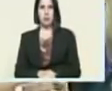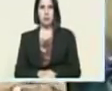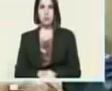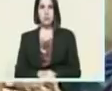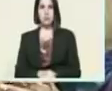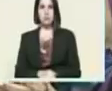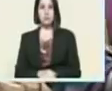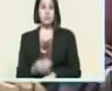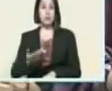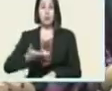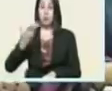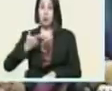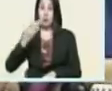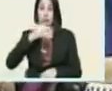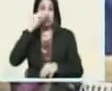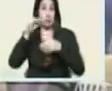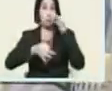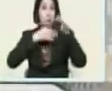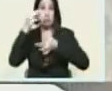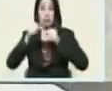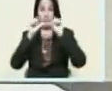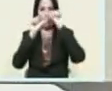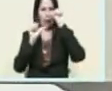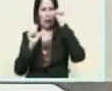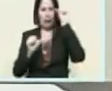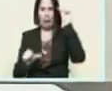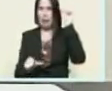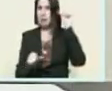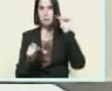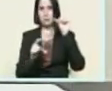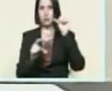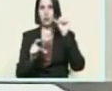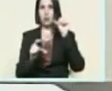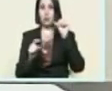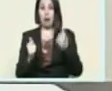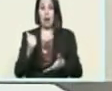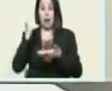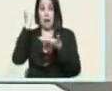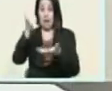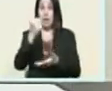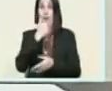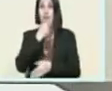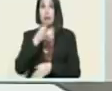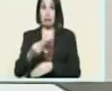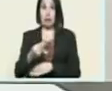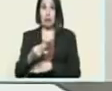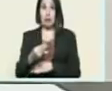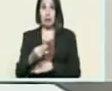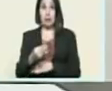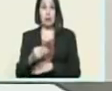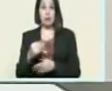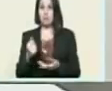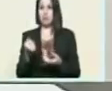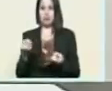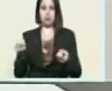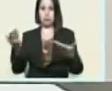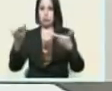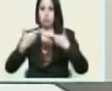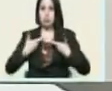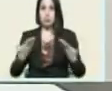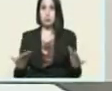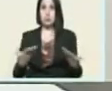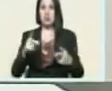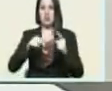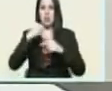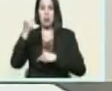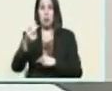Y esto es muy importante que se explique, yo no lo voy a explicar con detalles ahora, de qué se trata el clan navideño. El clan navideño le va a llegar después